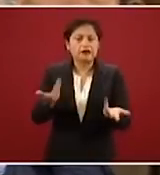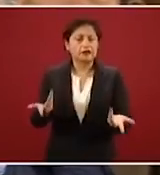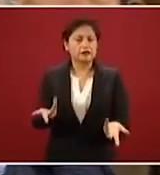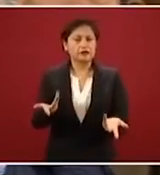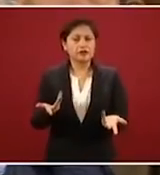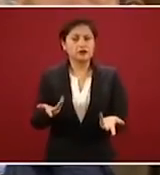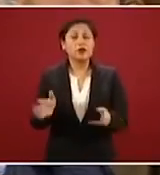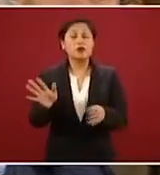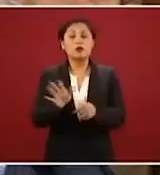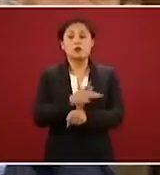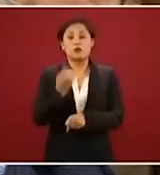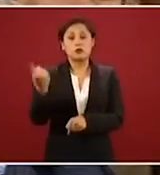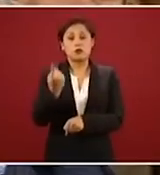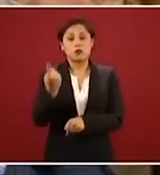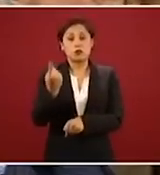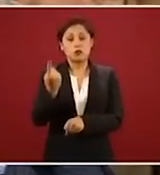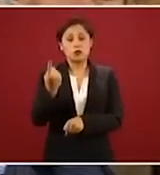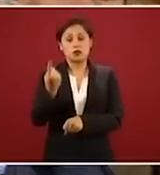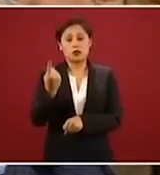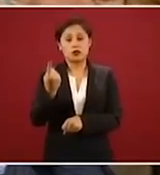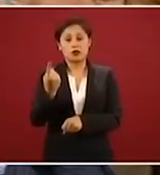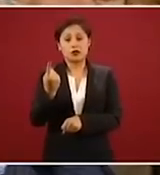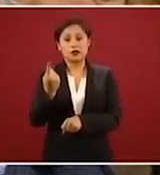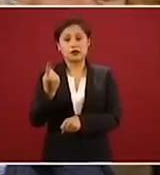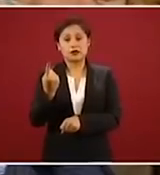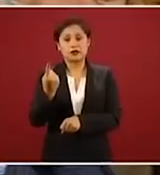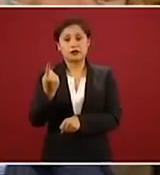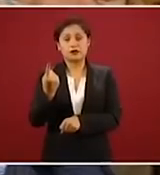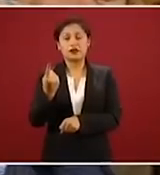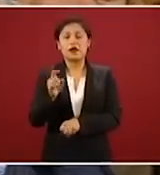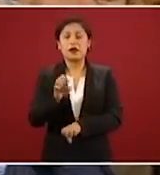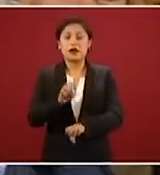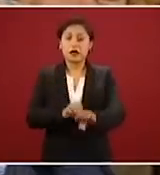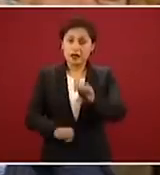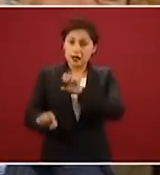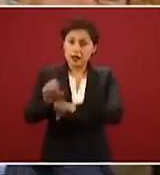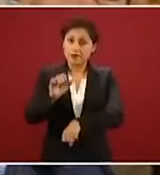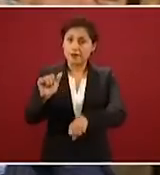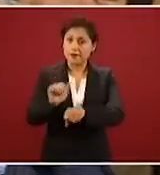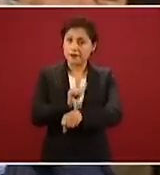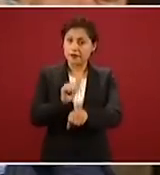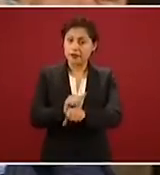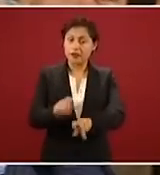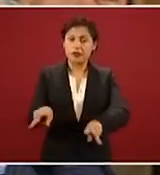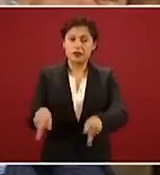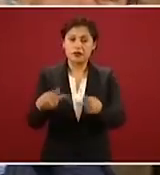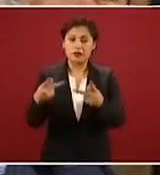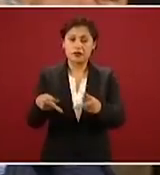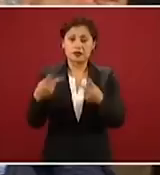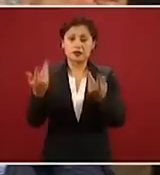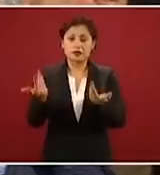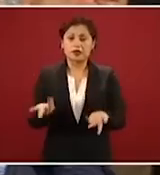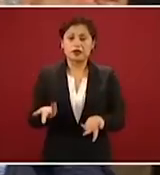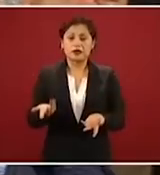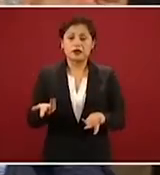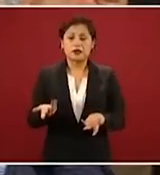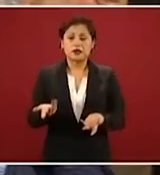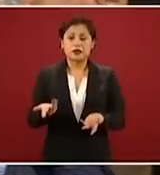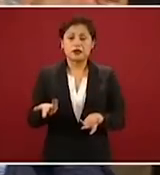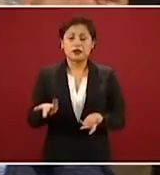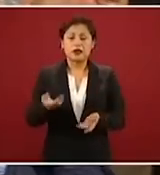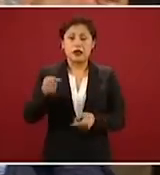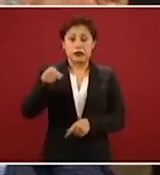industria pues es muy, tiene alto valor en peso en